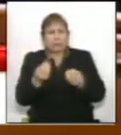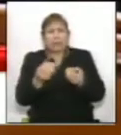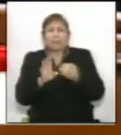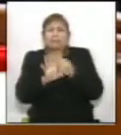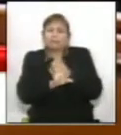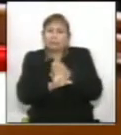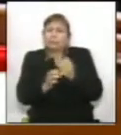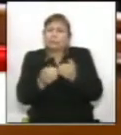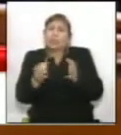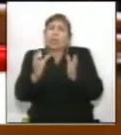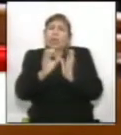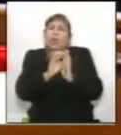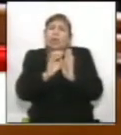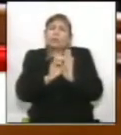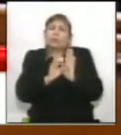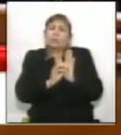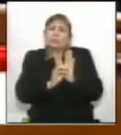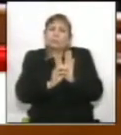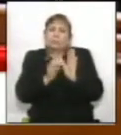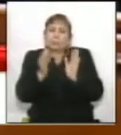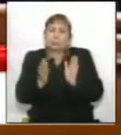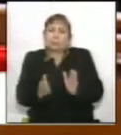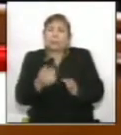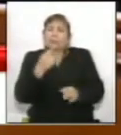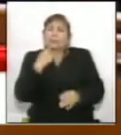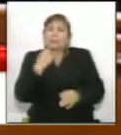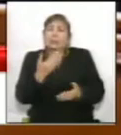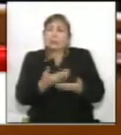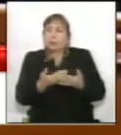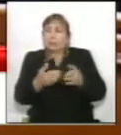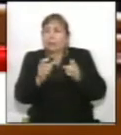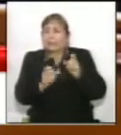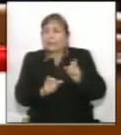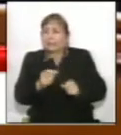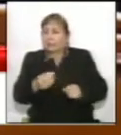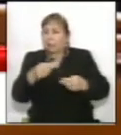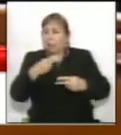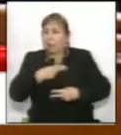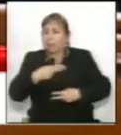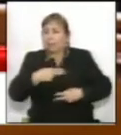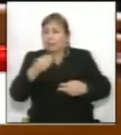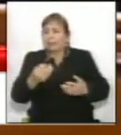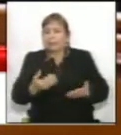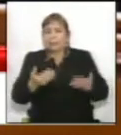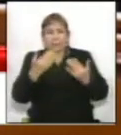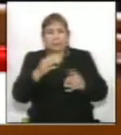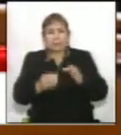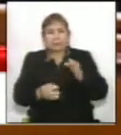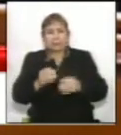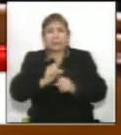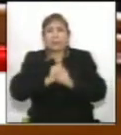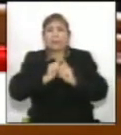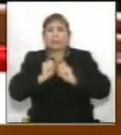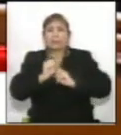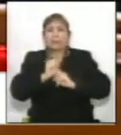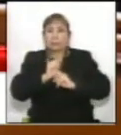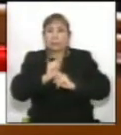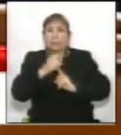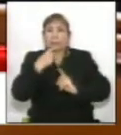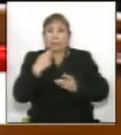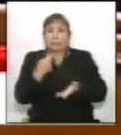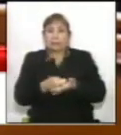respaldar constitucionalmente, siendo que la persona humana es el fin supremo de la sociedad. Este